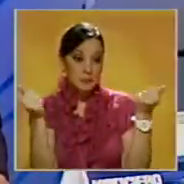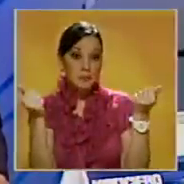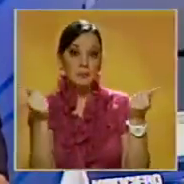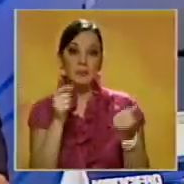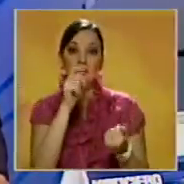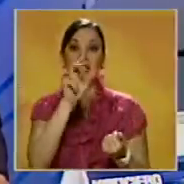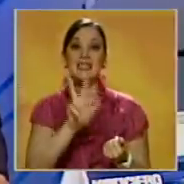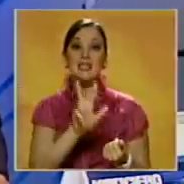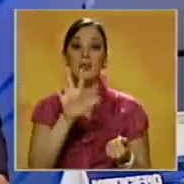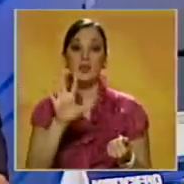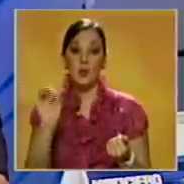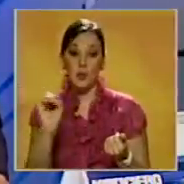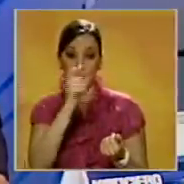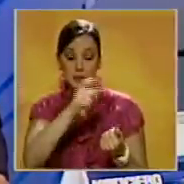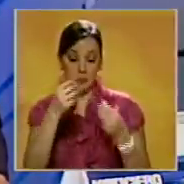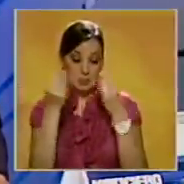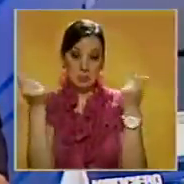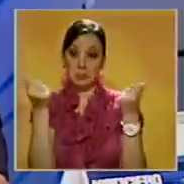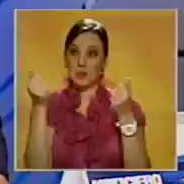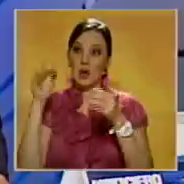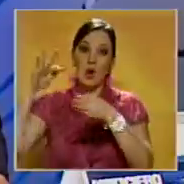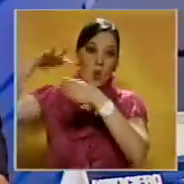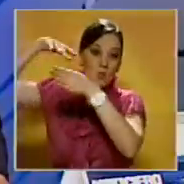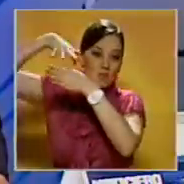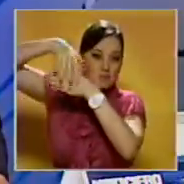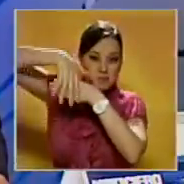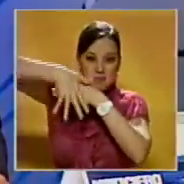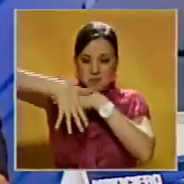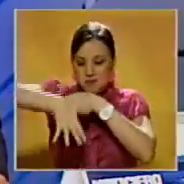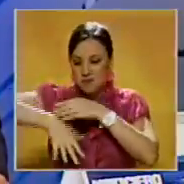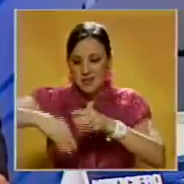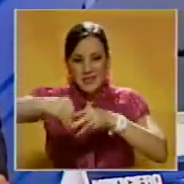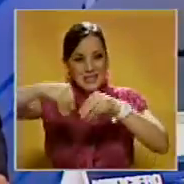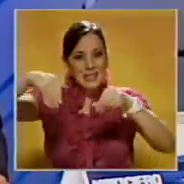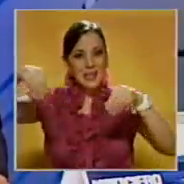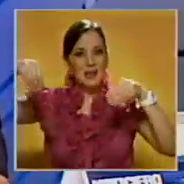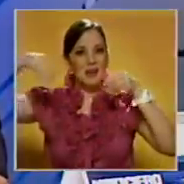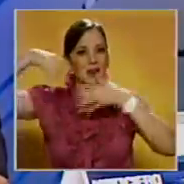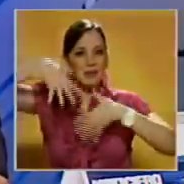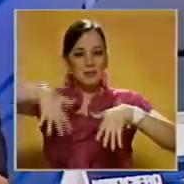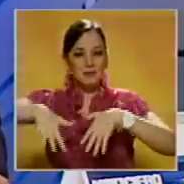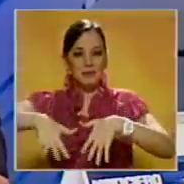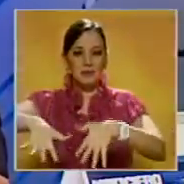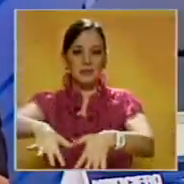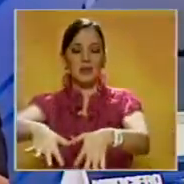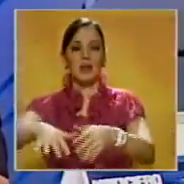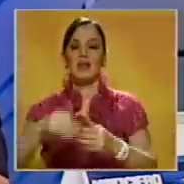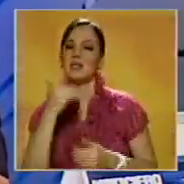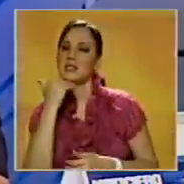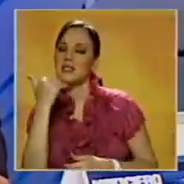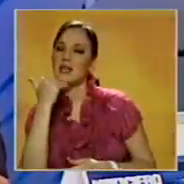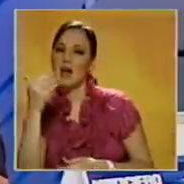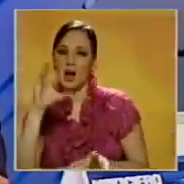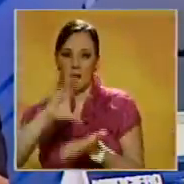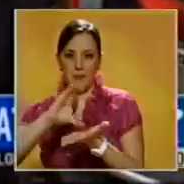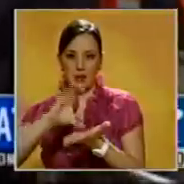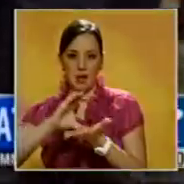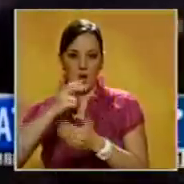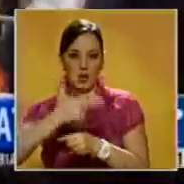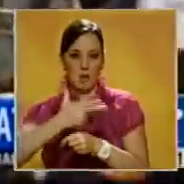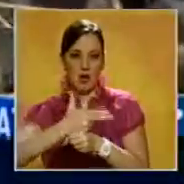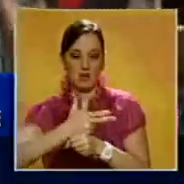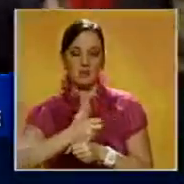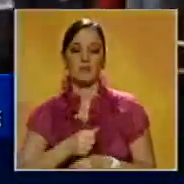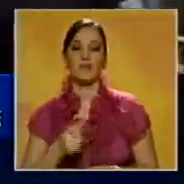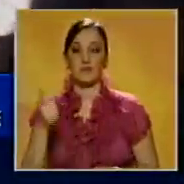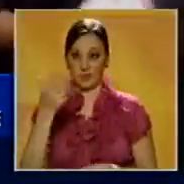desaparecidos por el deslizamiento de tierra que arrasó un asentamiento del municipio de Santa Catarina Pinula, cerca de la capital guatemalteca. Los cuerpos